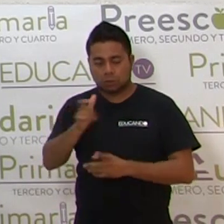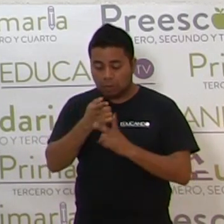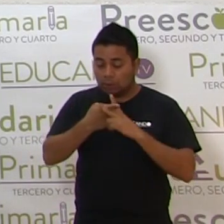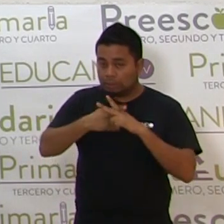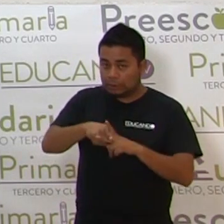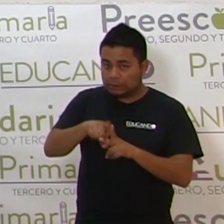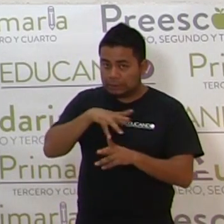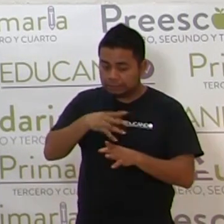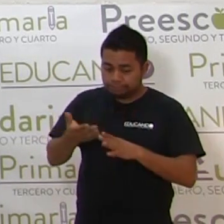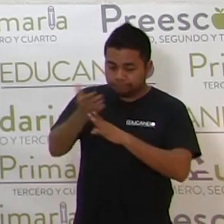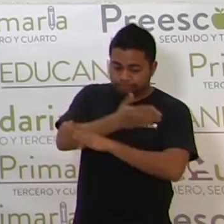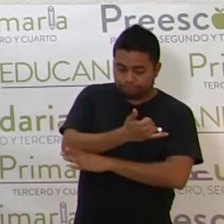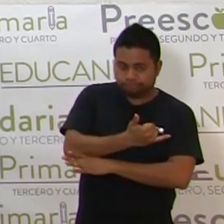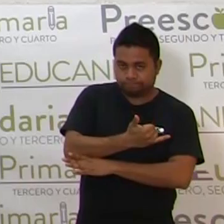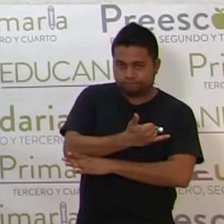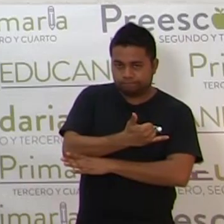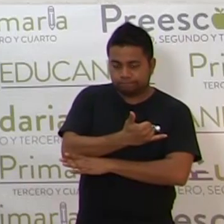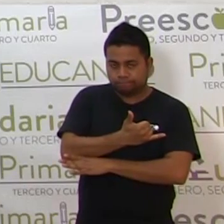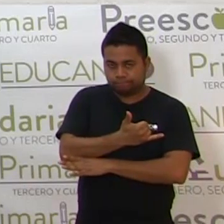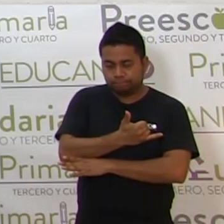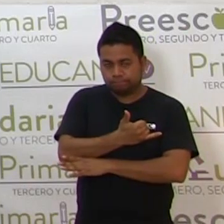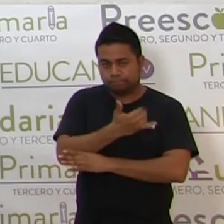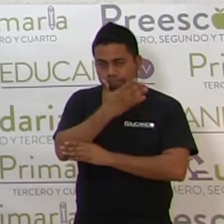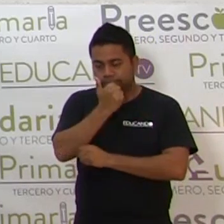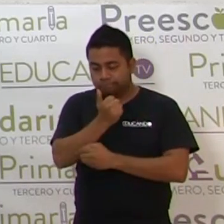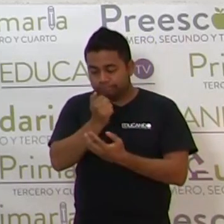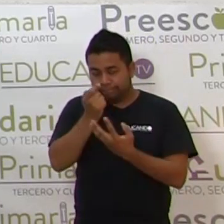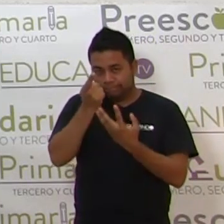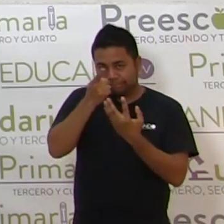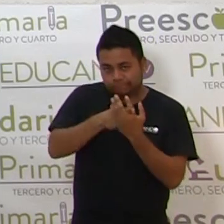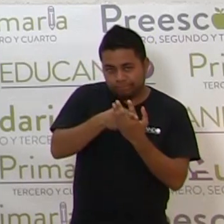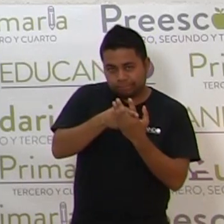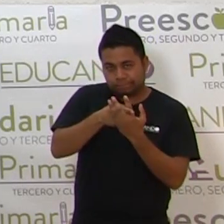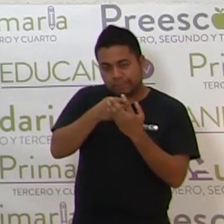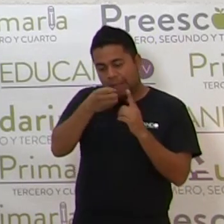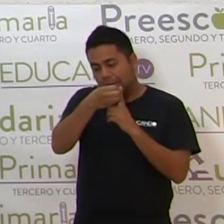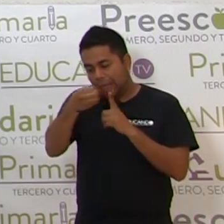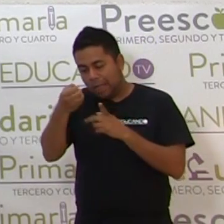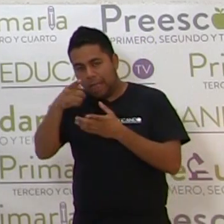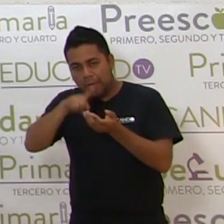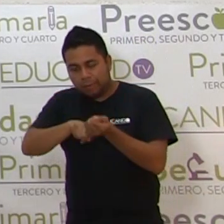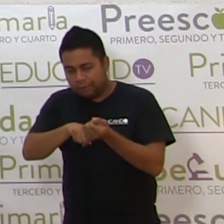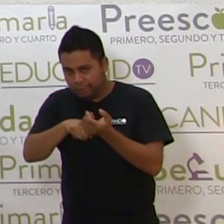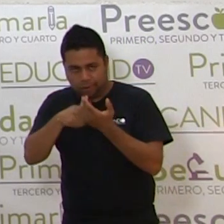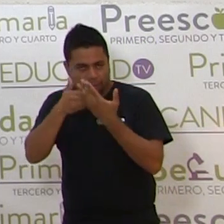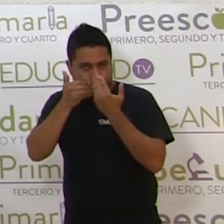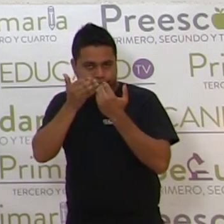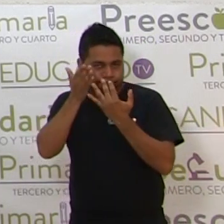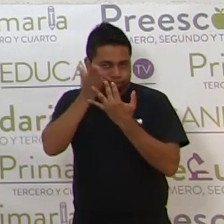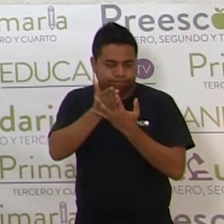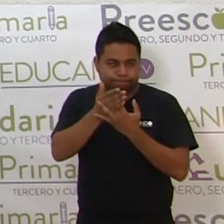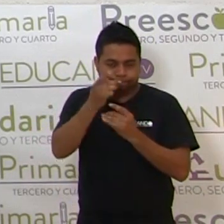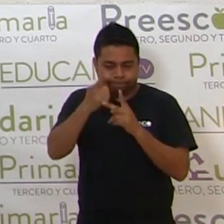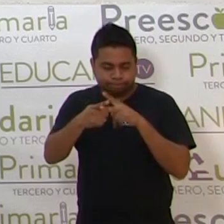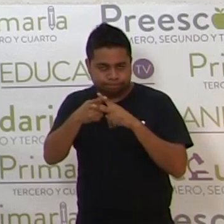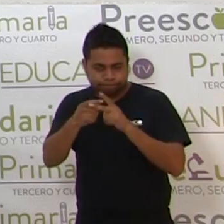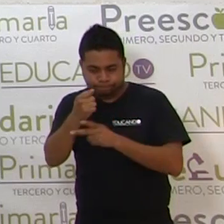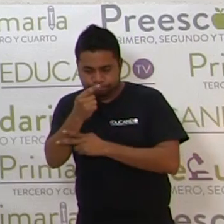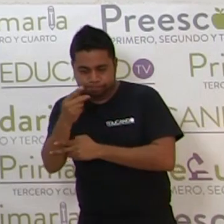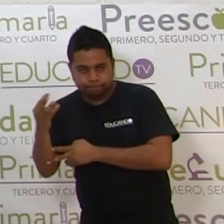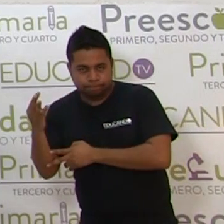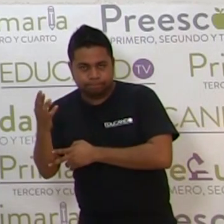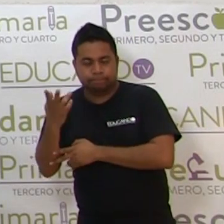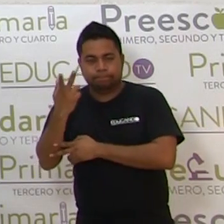inicio, ¿verdad? Ya no se va a encontrar dentro del conteo de sílabas, pero